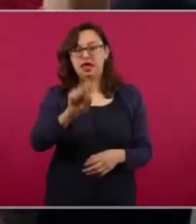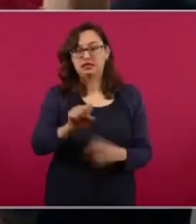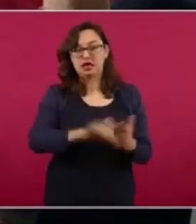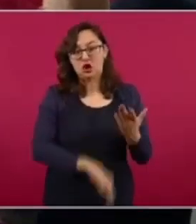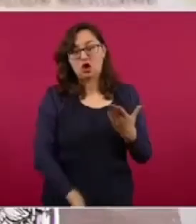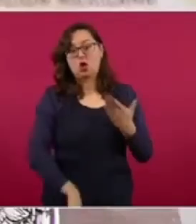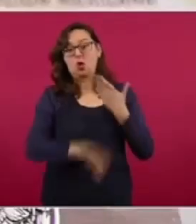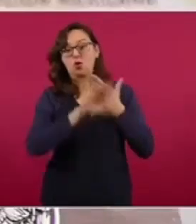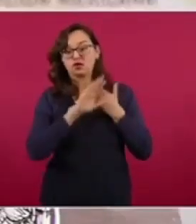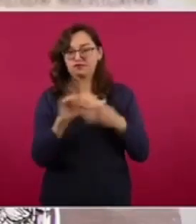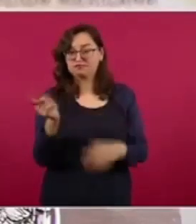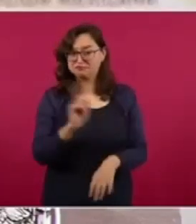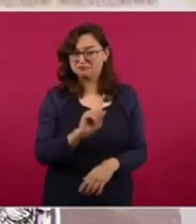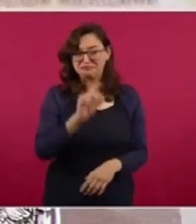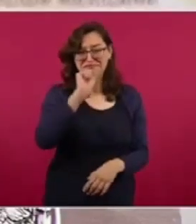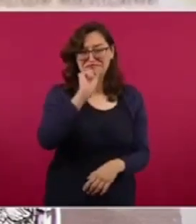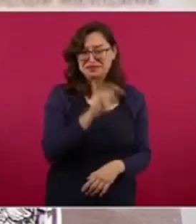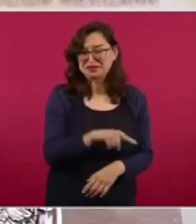es fórmula